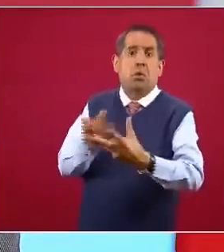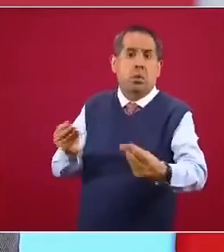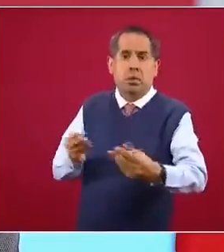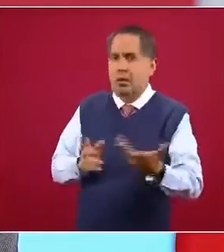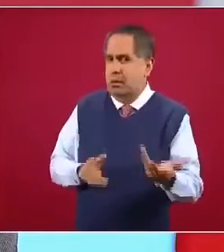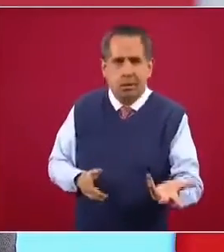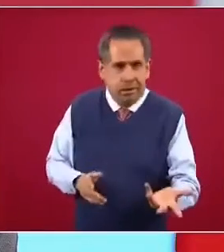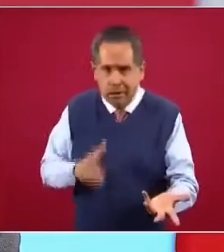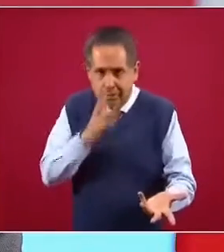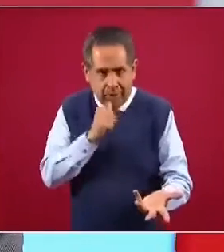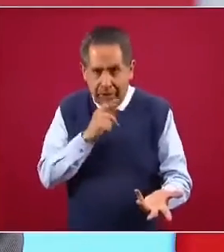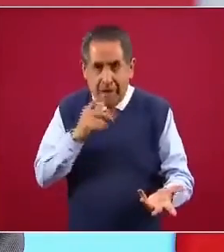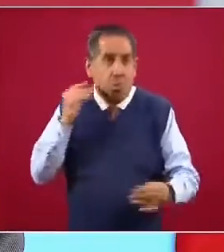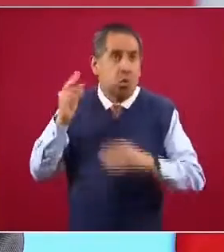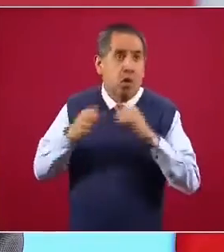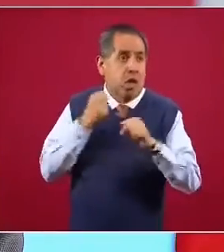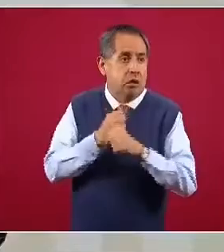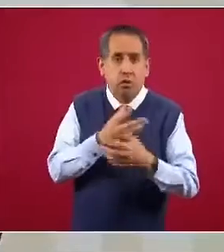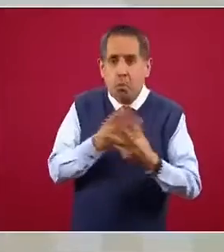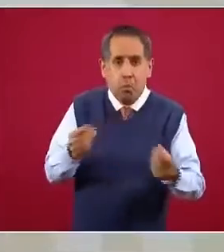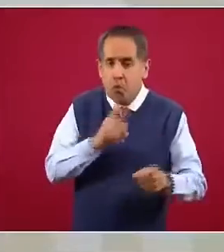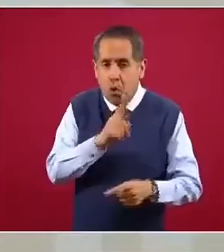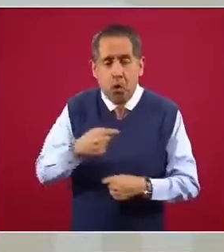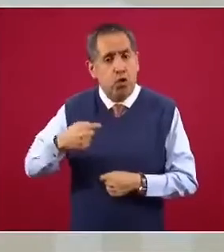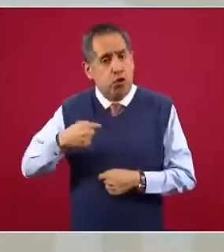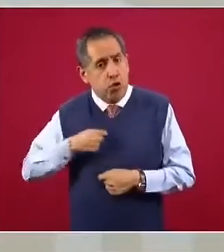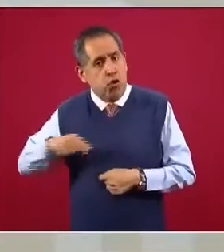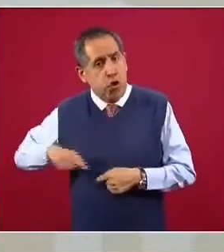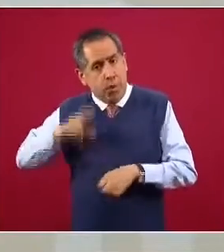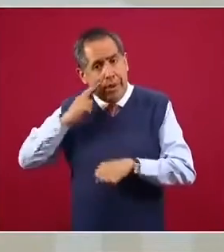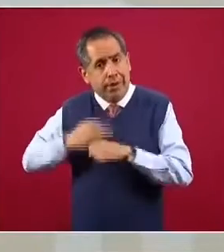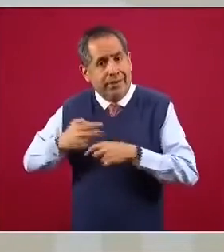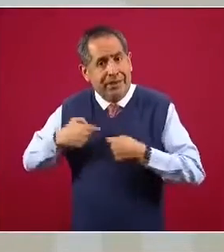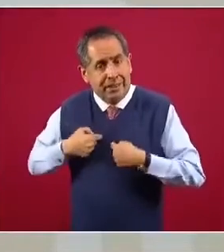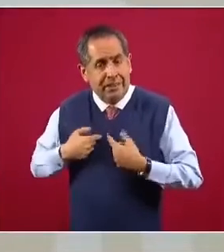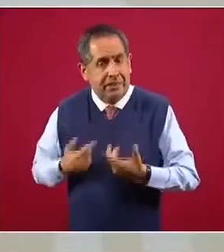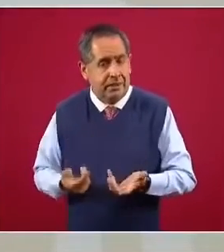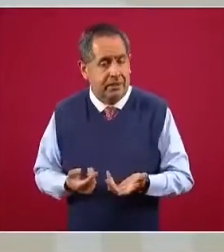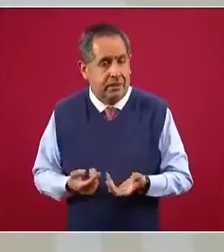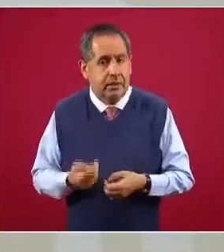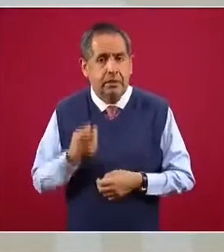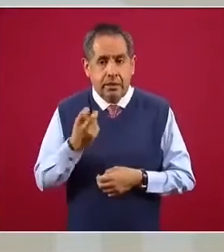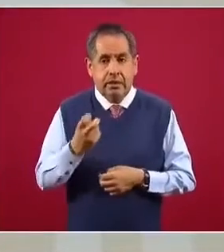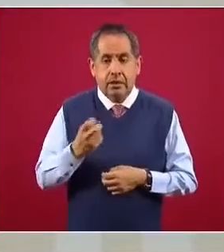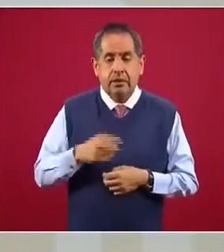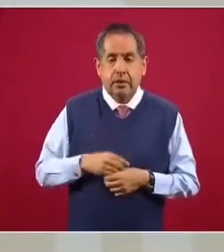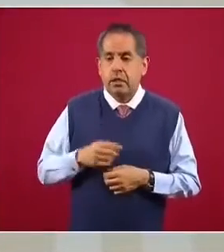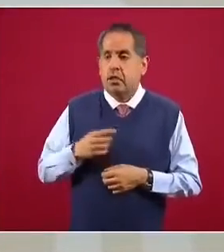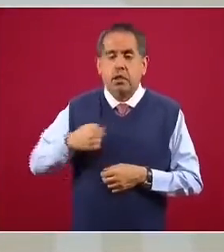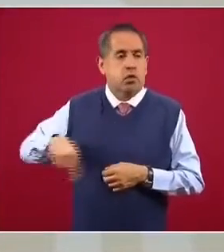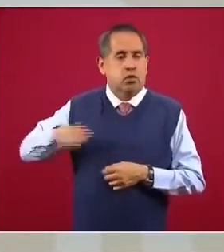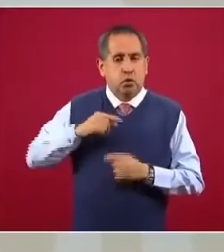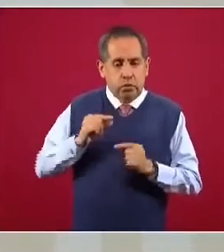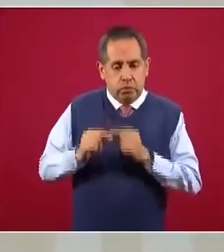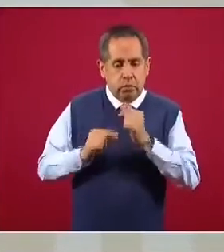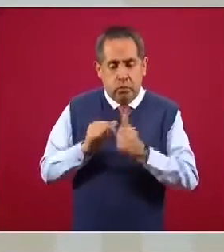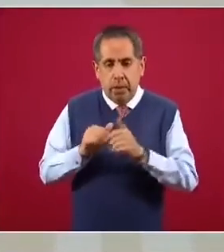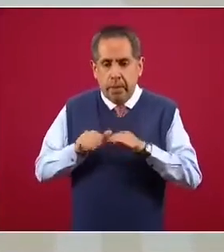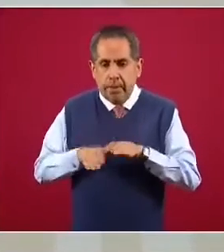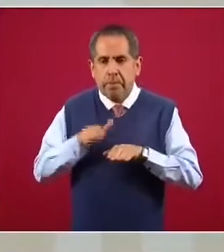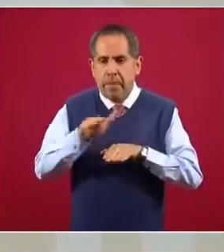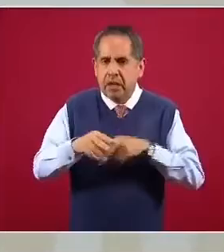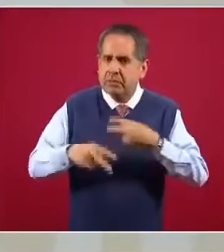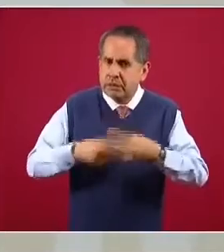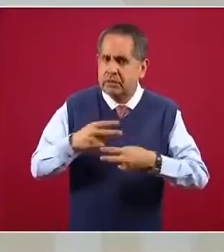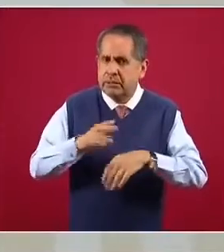no han resuelto en tantos años. Cada vez que hemos hecho un paso adicional para ese camino,